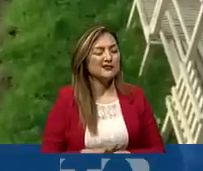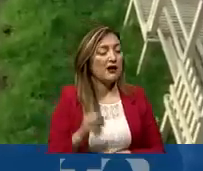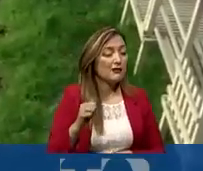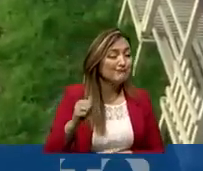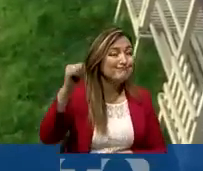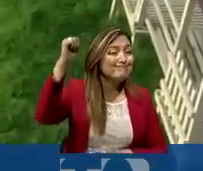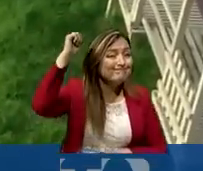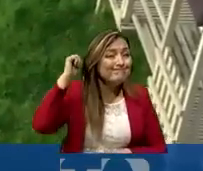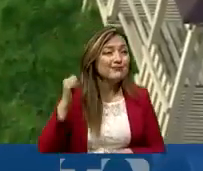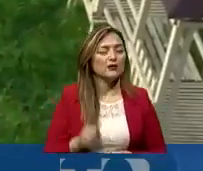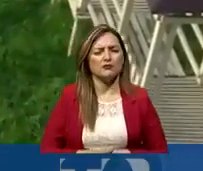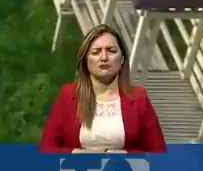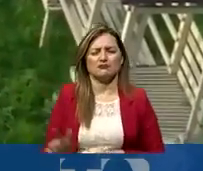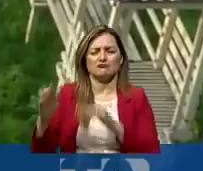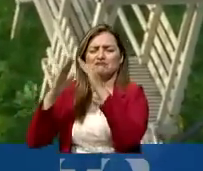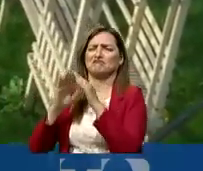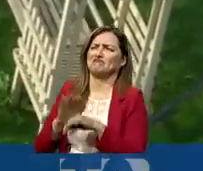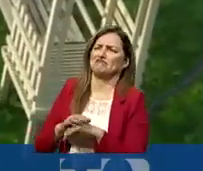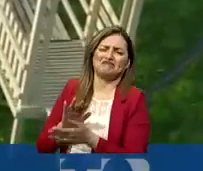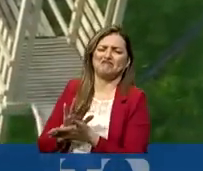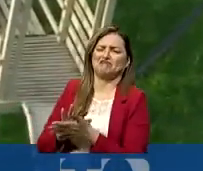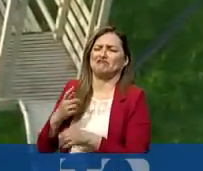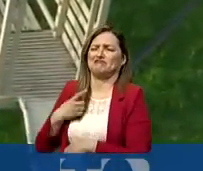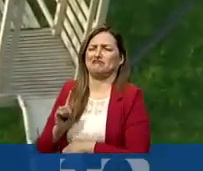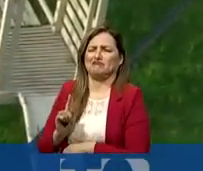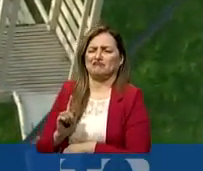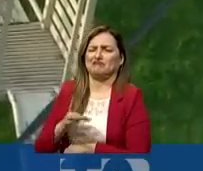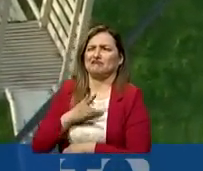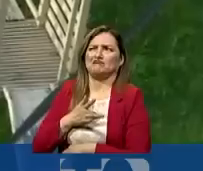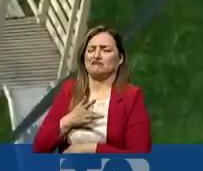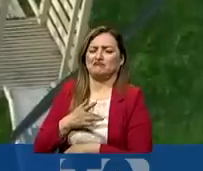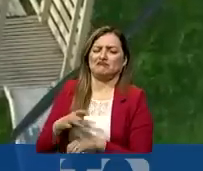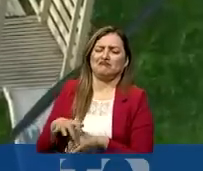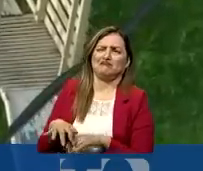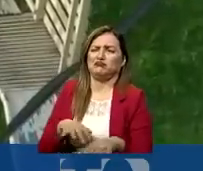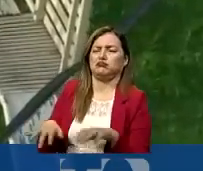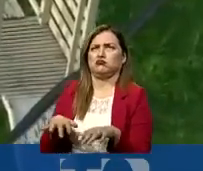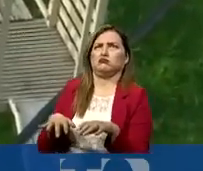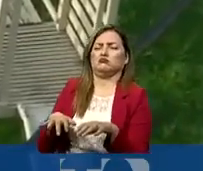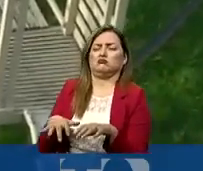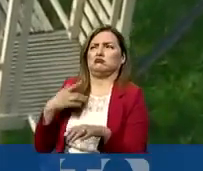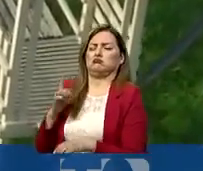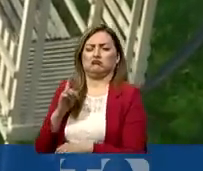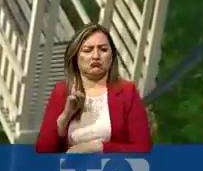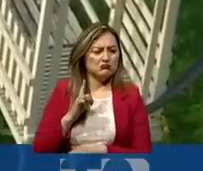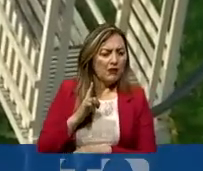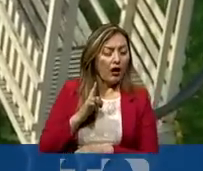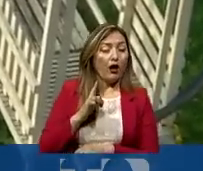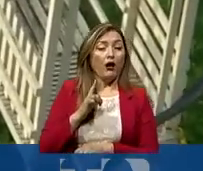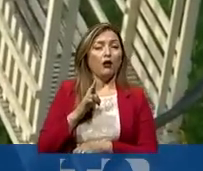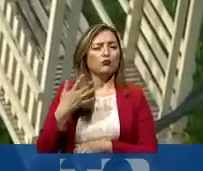Antier hubo un remesón fuerte y se fue gran parte del talud del lado occidental.